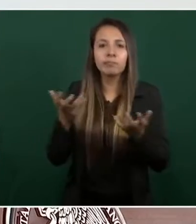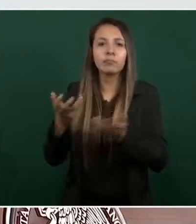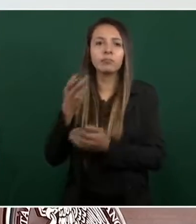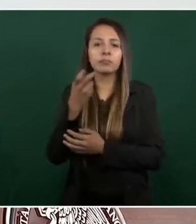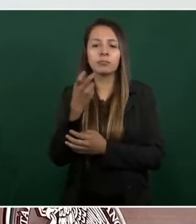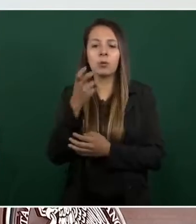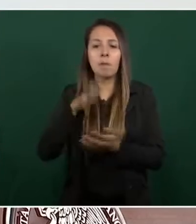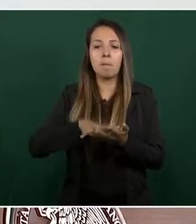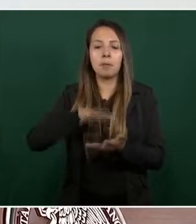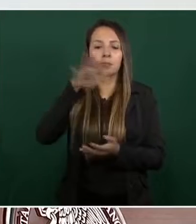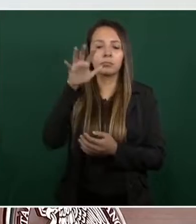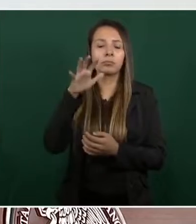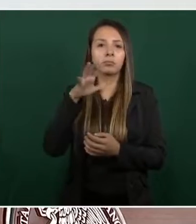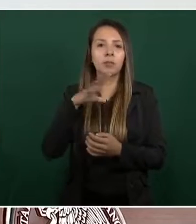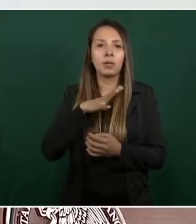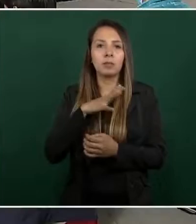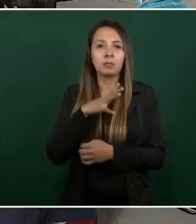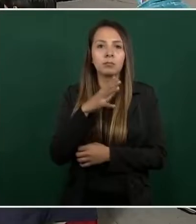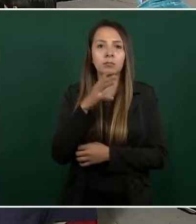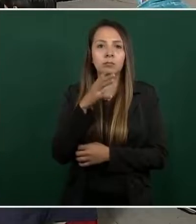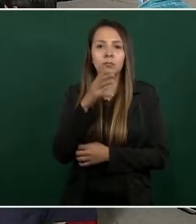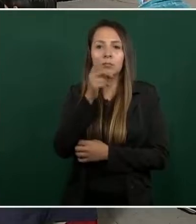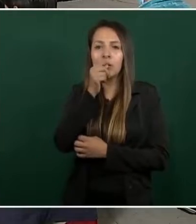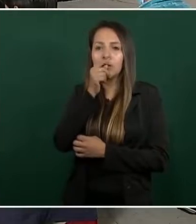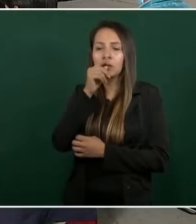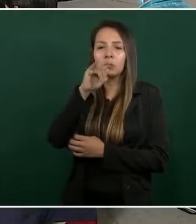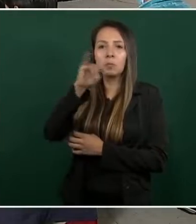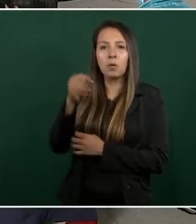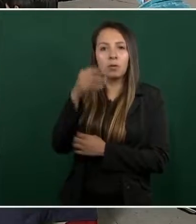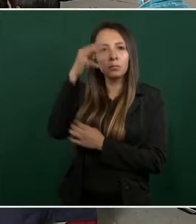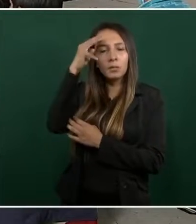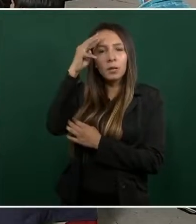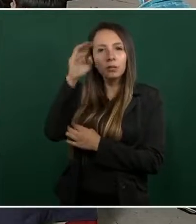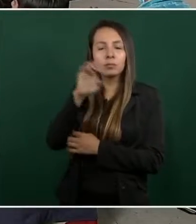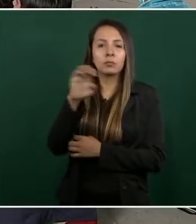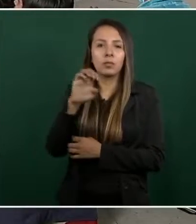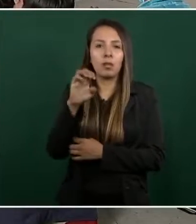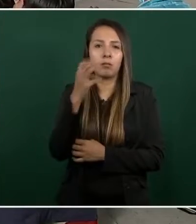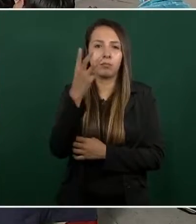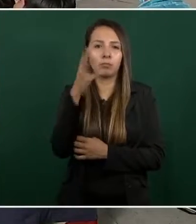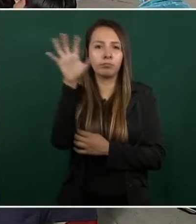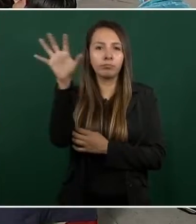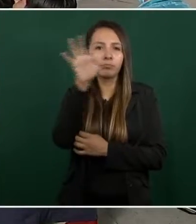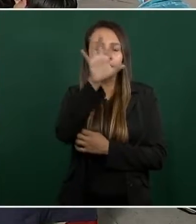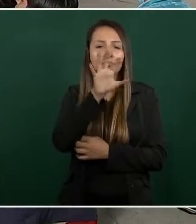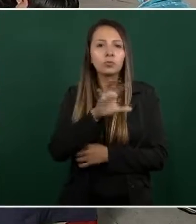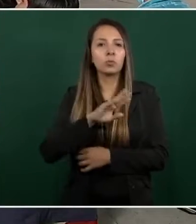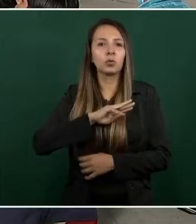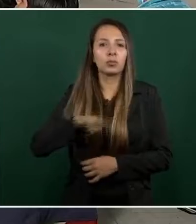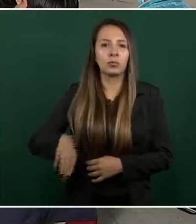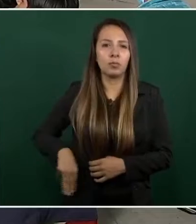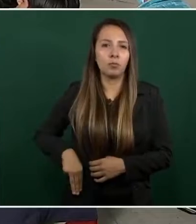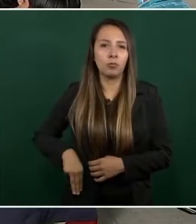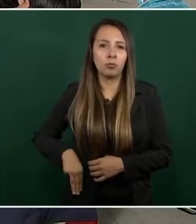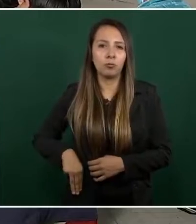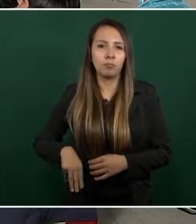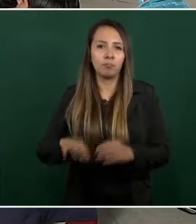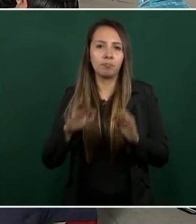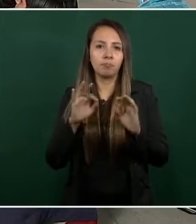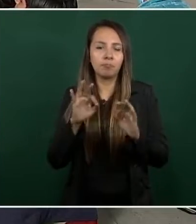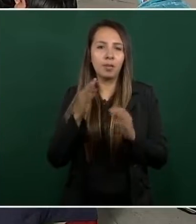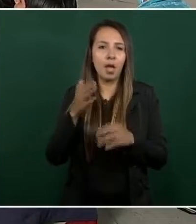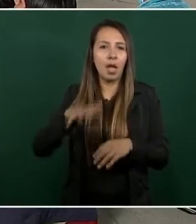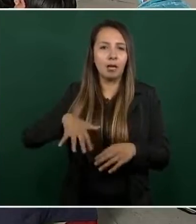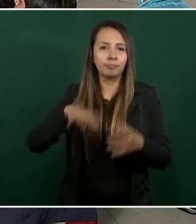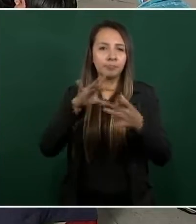presencia policial en lo que es Tijuana, Mexicali y Ensenada, los tres municipios que coinciden con lo que ya citamos de la